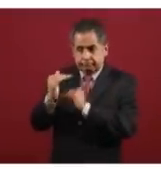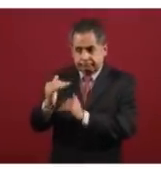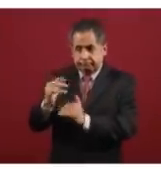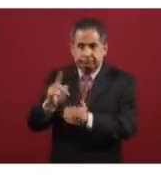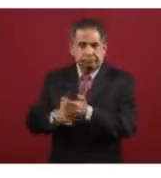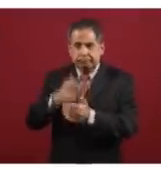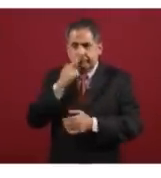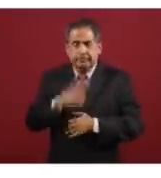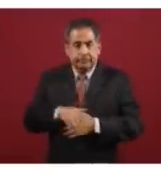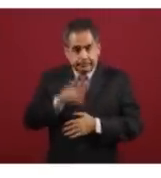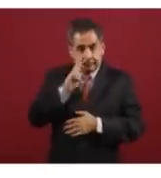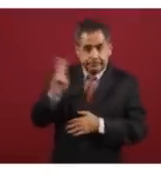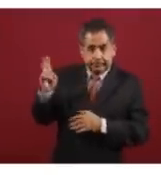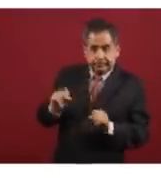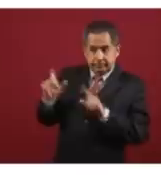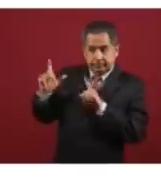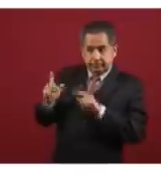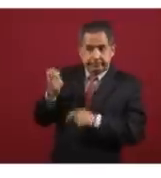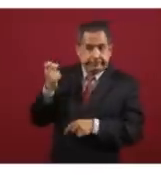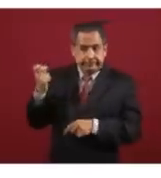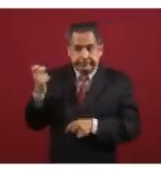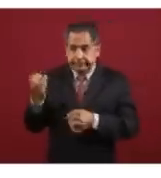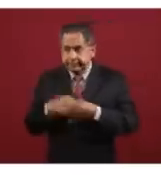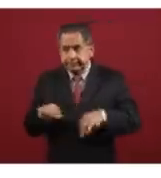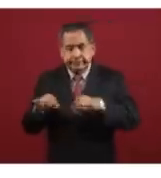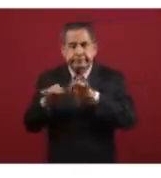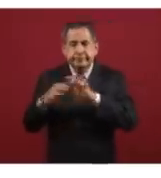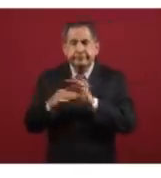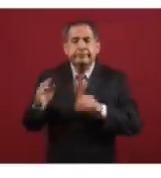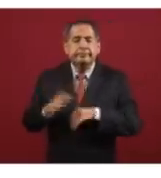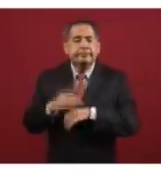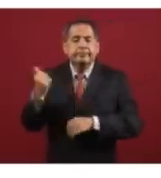esta gráfica es muy importante porque